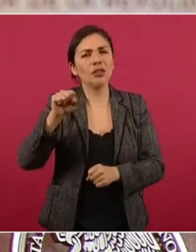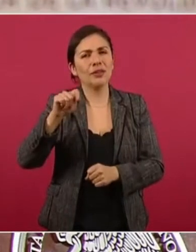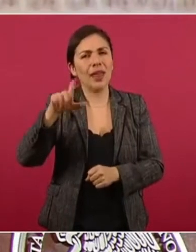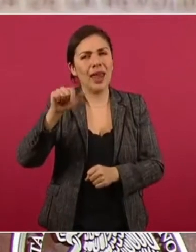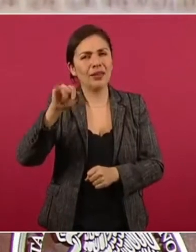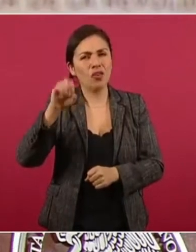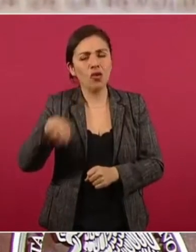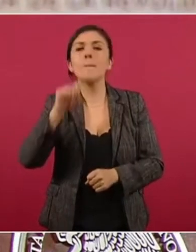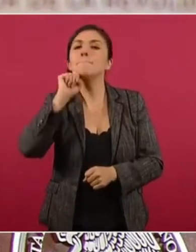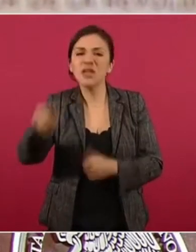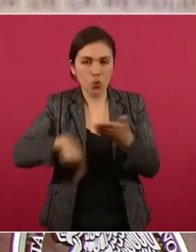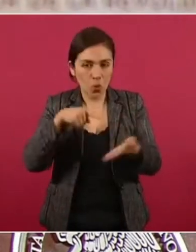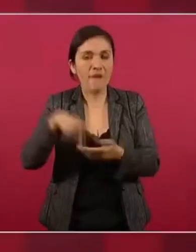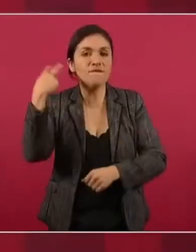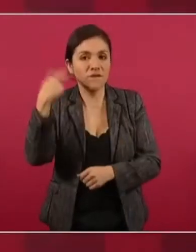Veracruz,